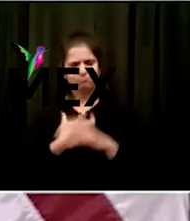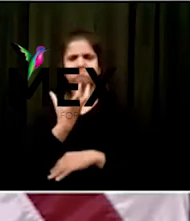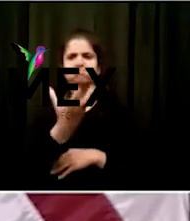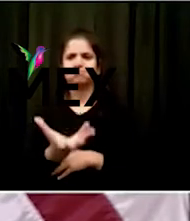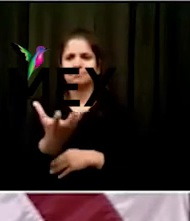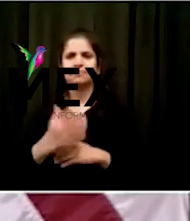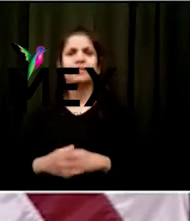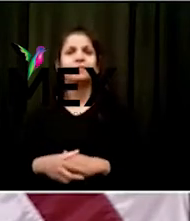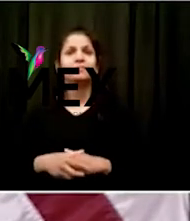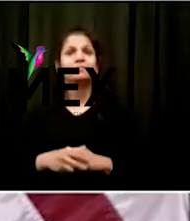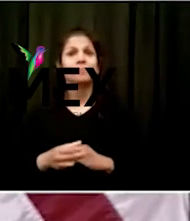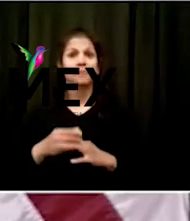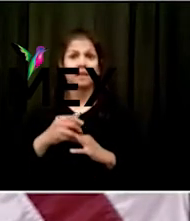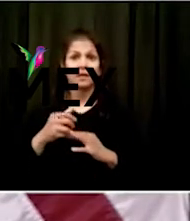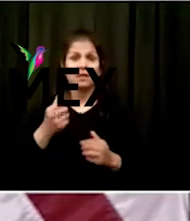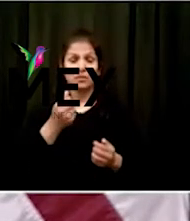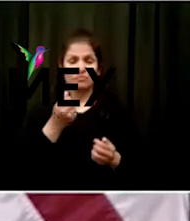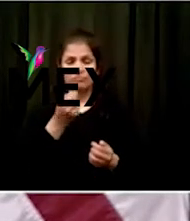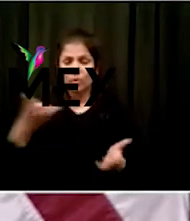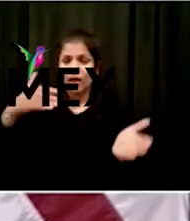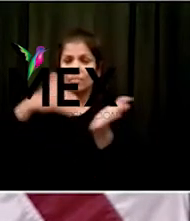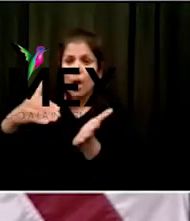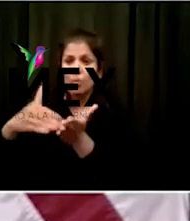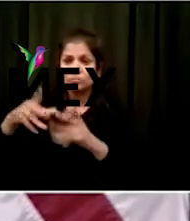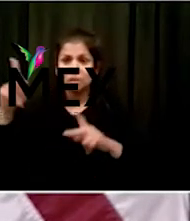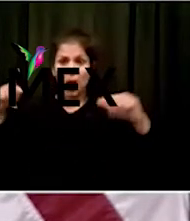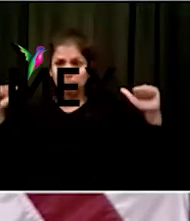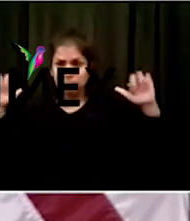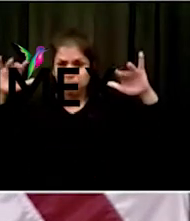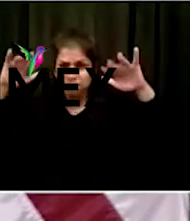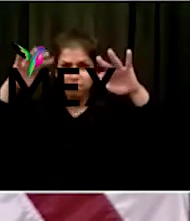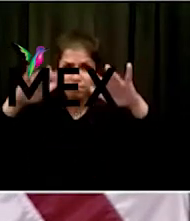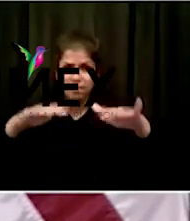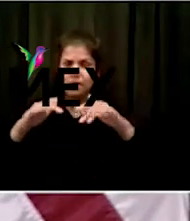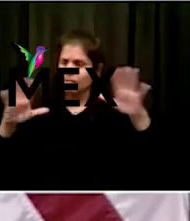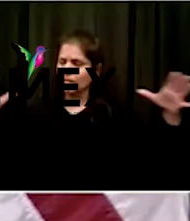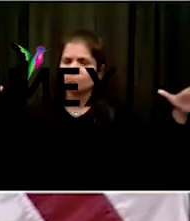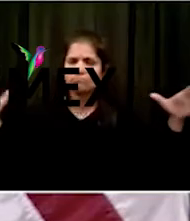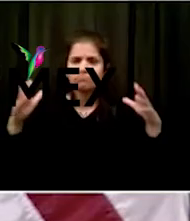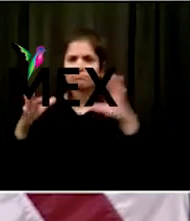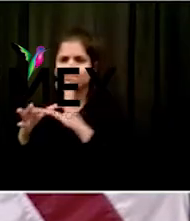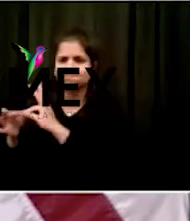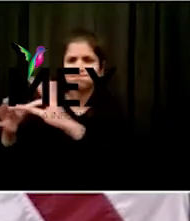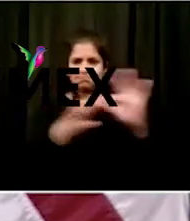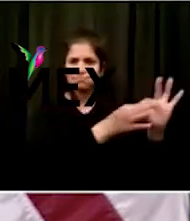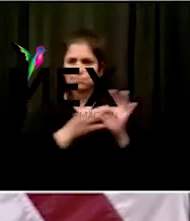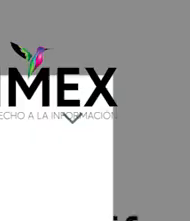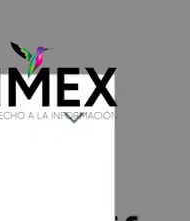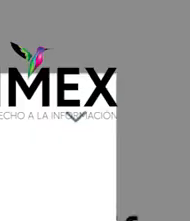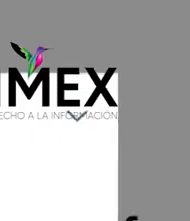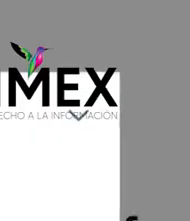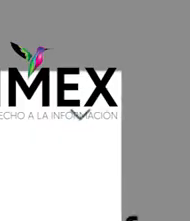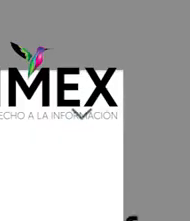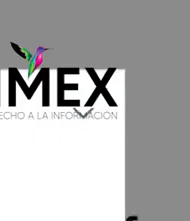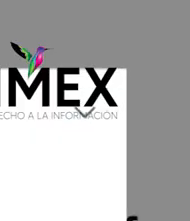El alcalde de Nueva York, Bill de Blasio, anunció este domingo que se retira el toque de queda impuesto tras las primeras noches de protesta en demanda de justicia